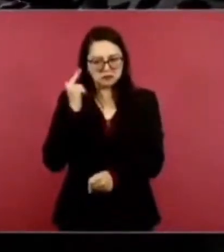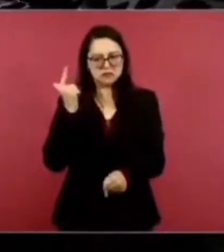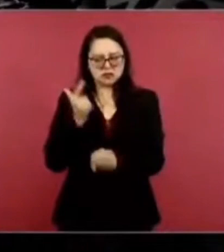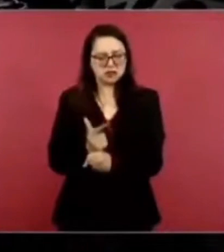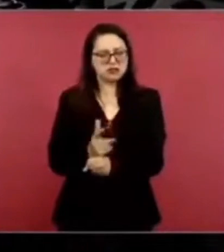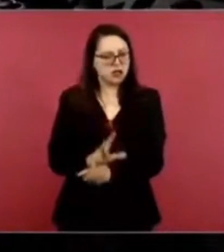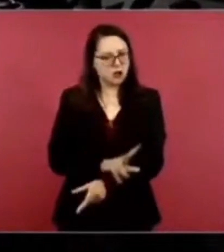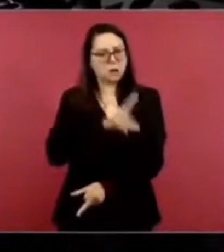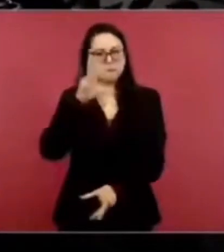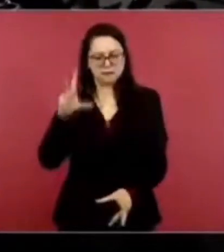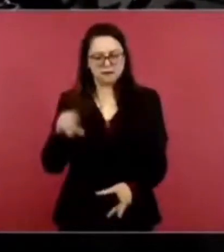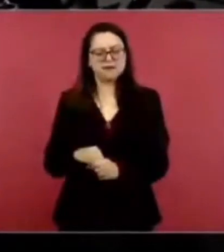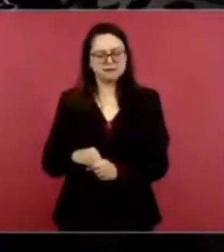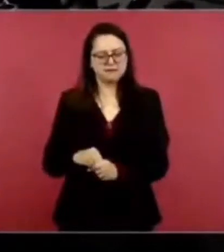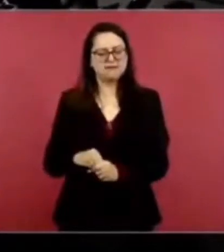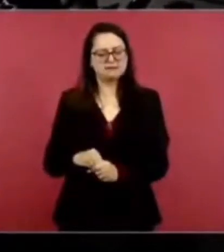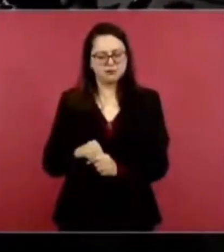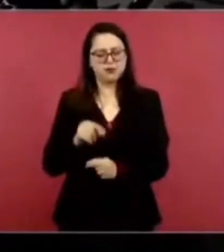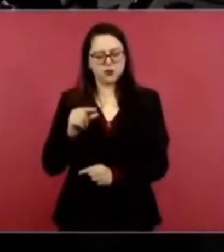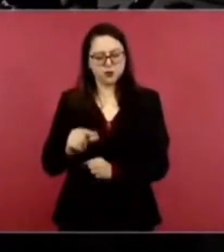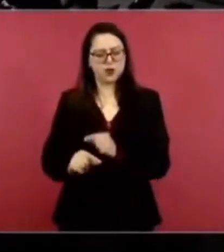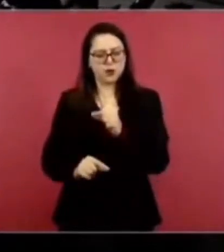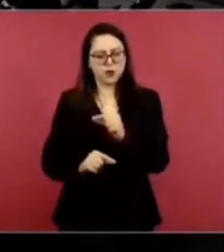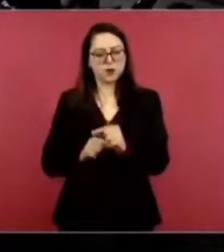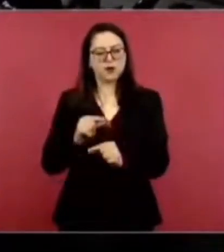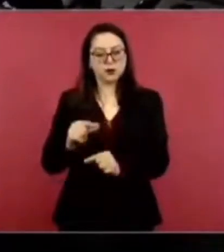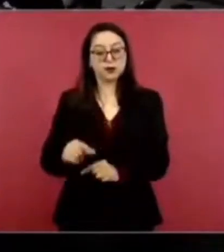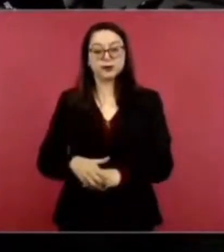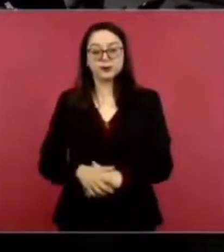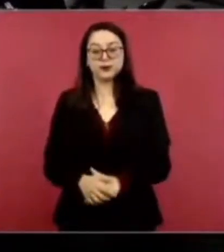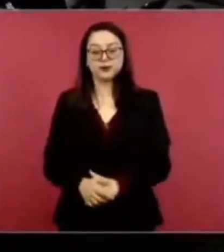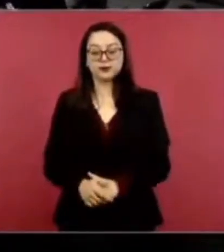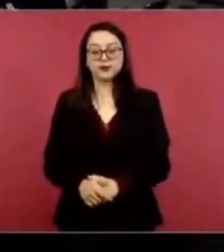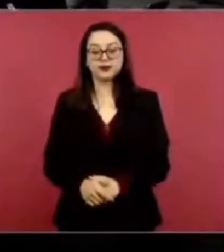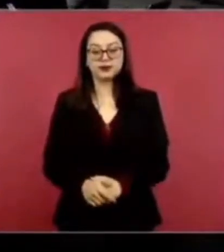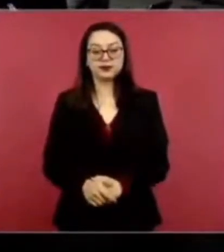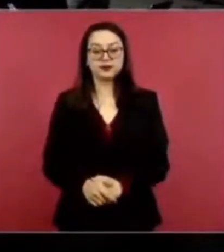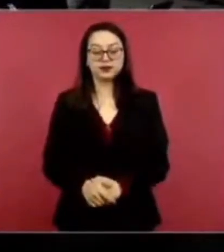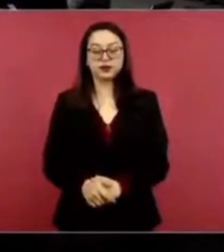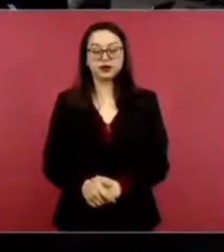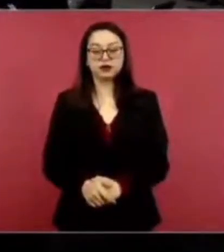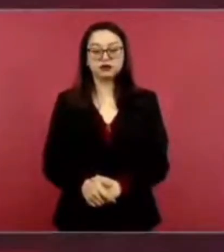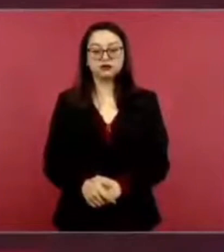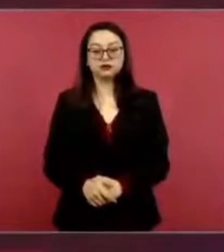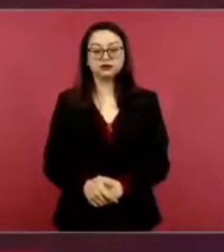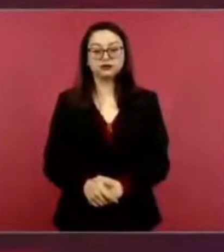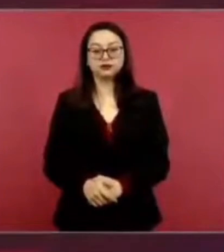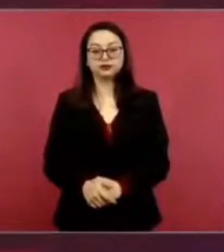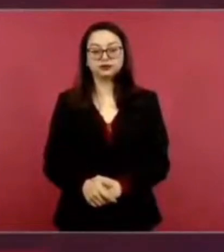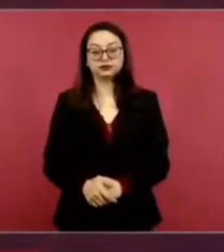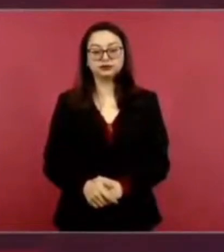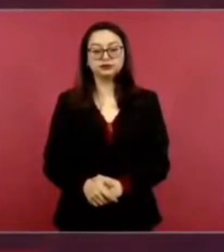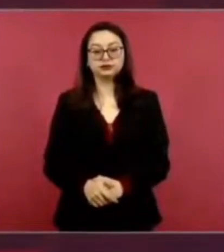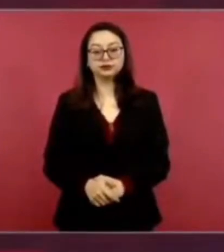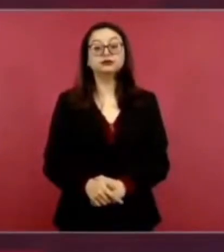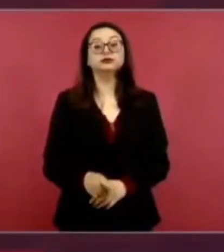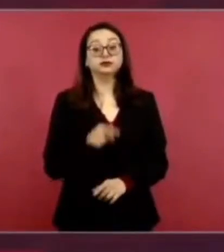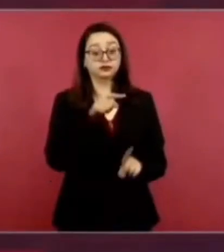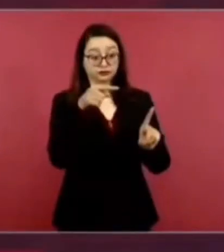todo en el caso de El fiscal del exprocurador